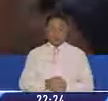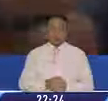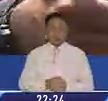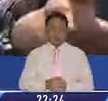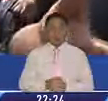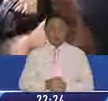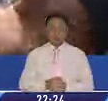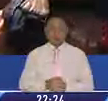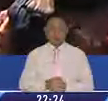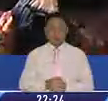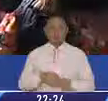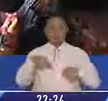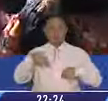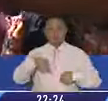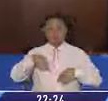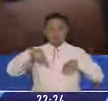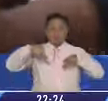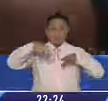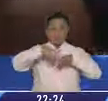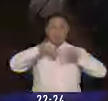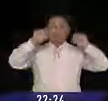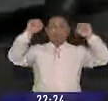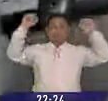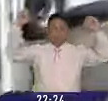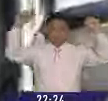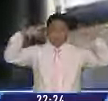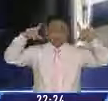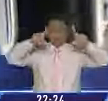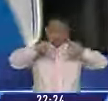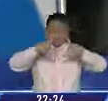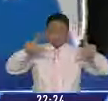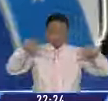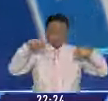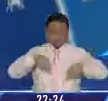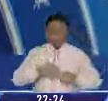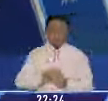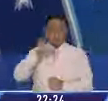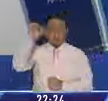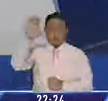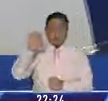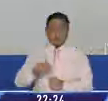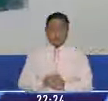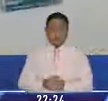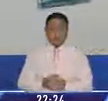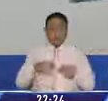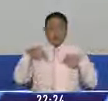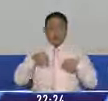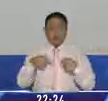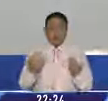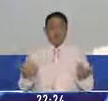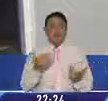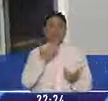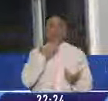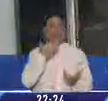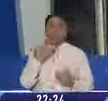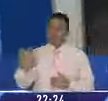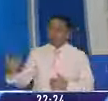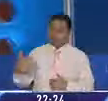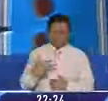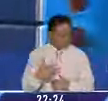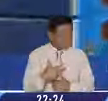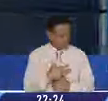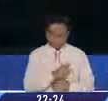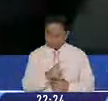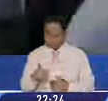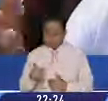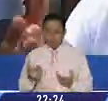tuvieran señalización, tuvieran alumbrado, las cosas no pasaran. Semáforo. Porque aquí tú no sabes por dónde tú tienes que entrar y por dónde tienes que